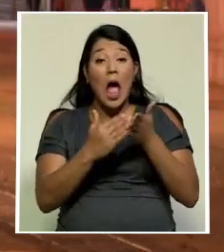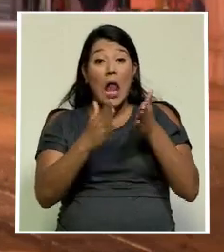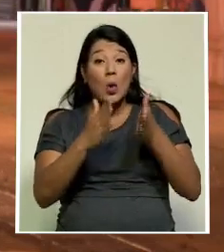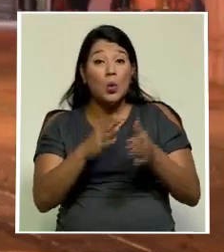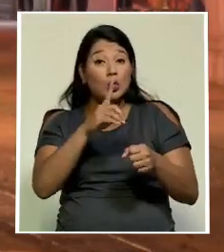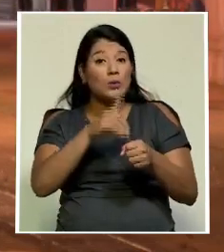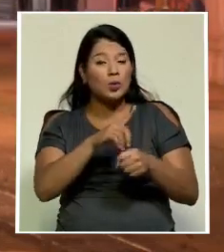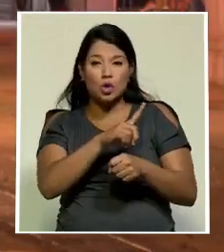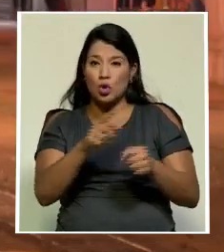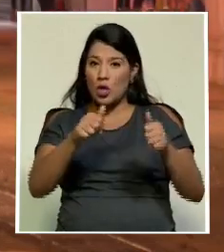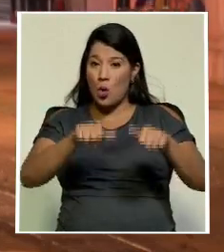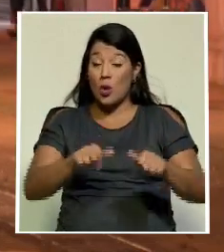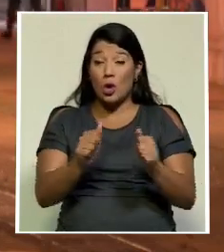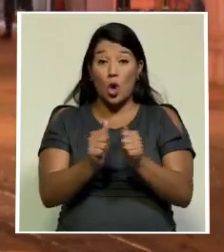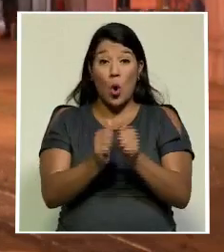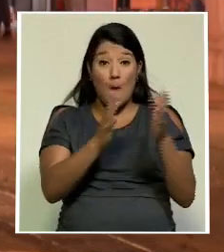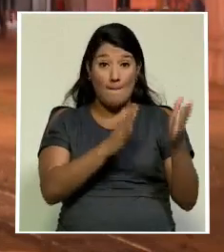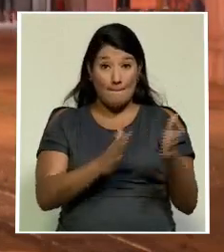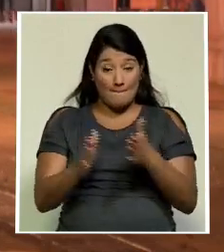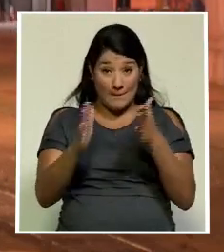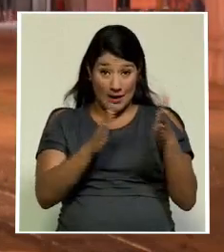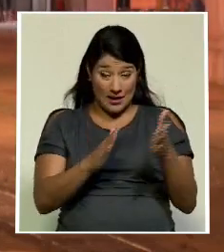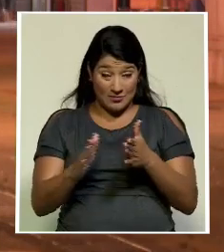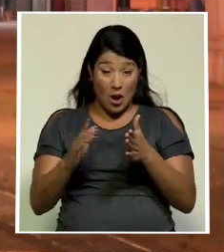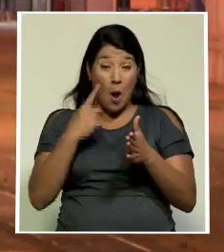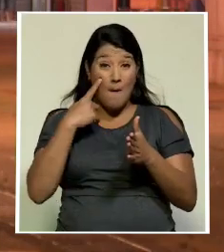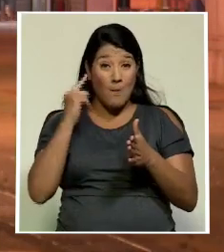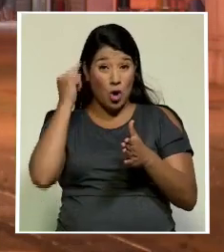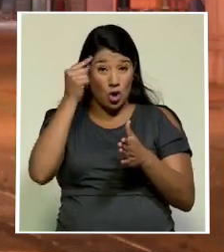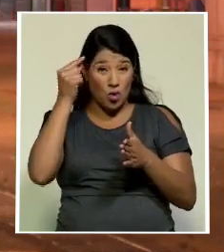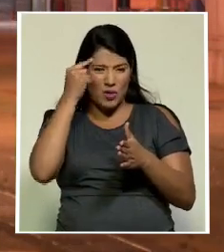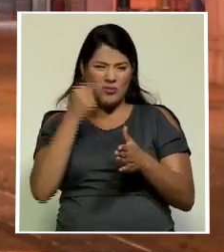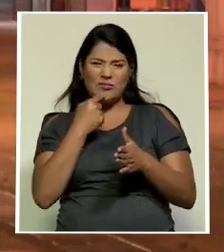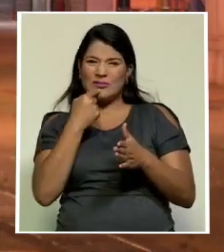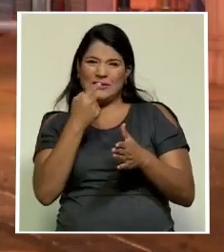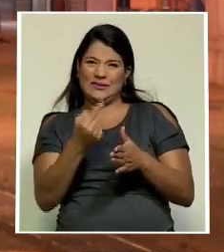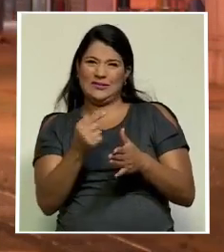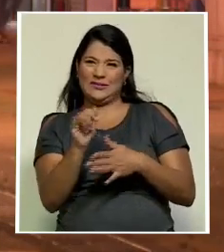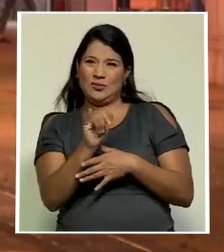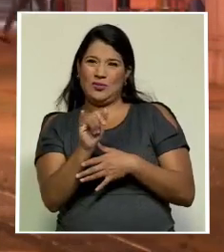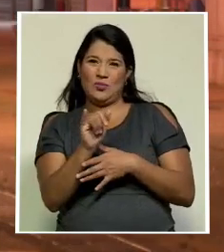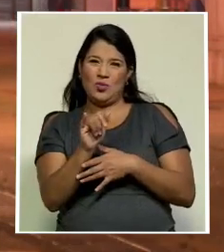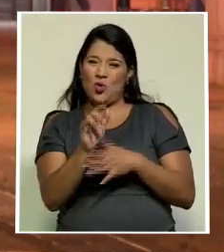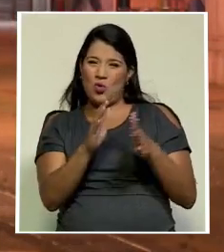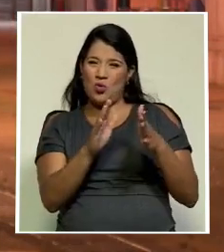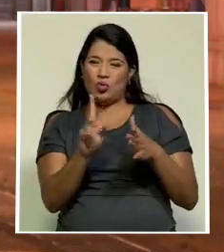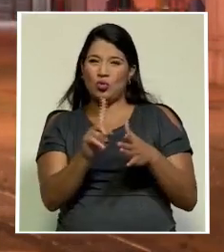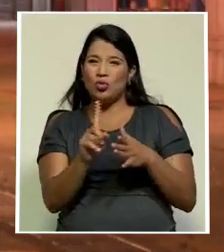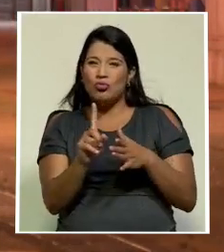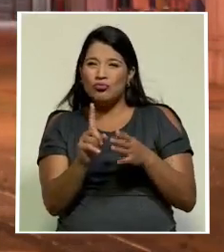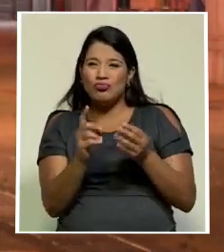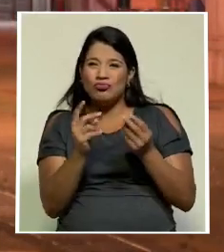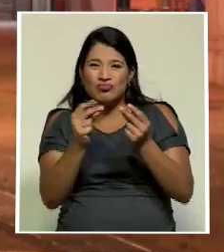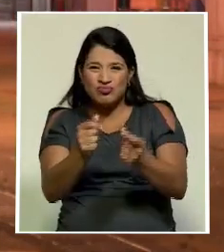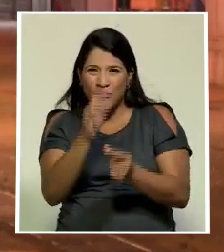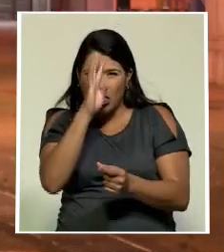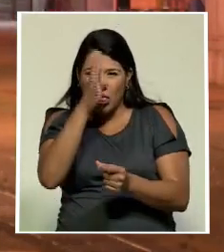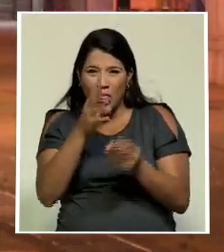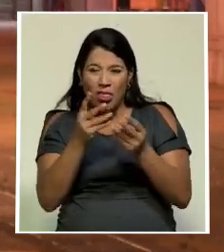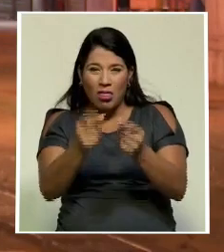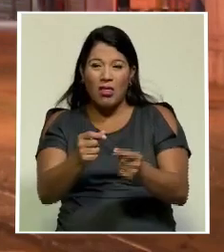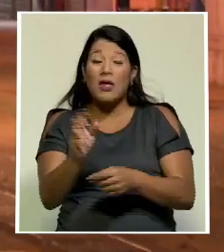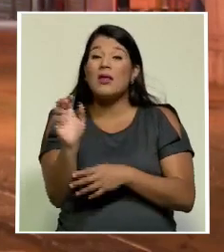plan del gobierno, que inclusive lo han tachado de improvisado. A su vez, ya también hay pues una medida cautelar